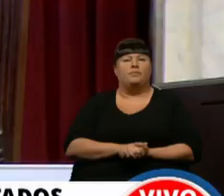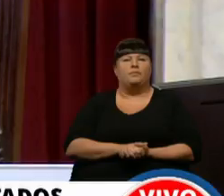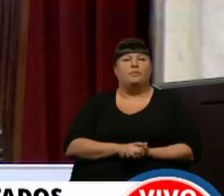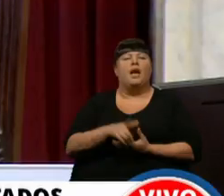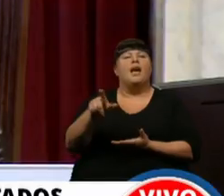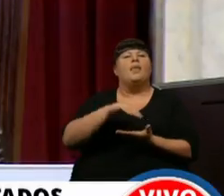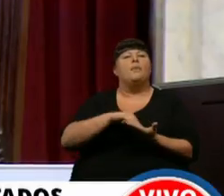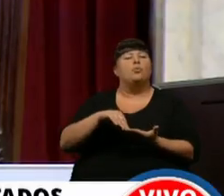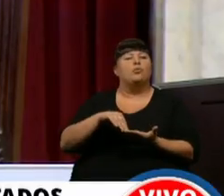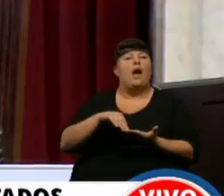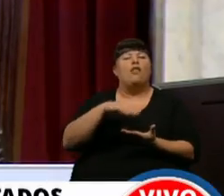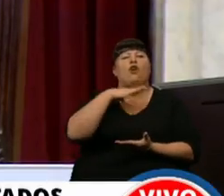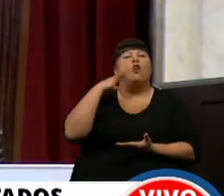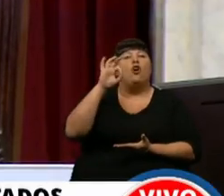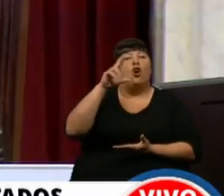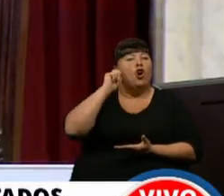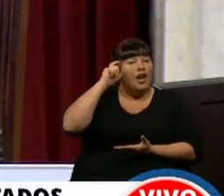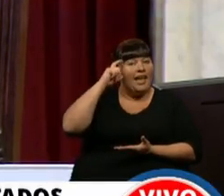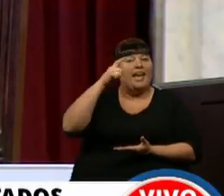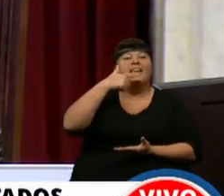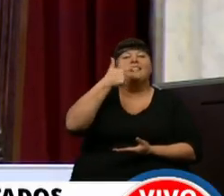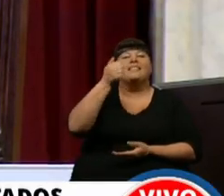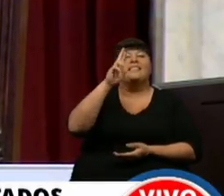diputado jorge sarghini